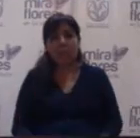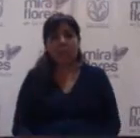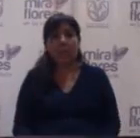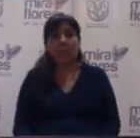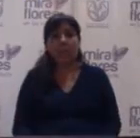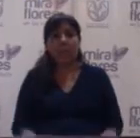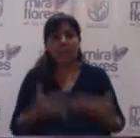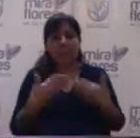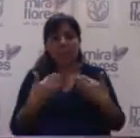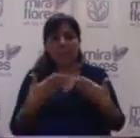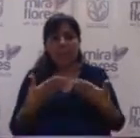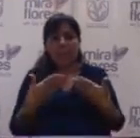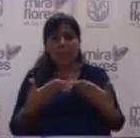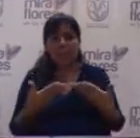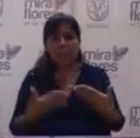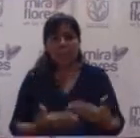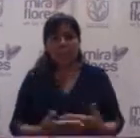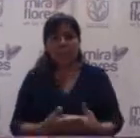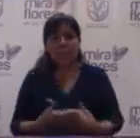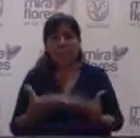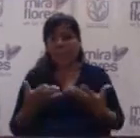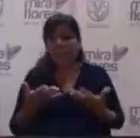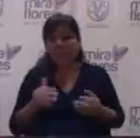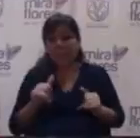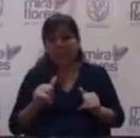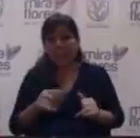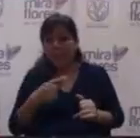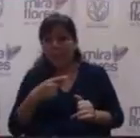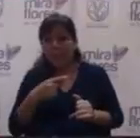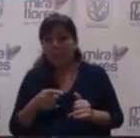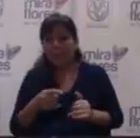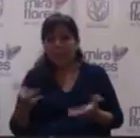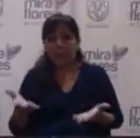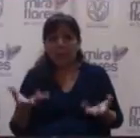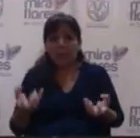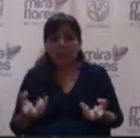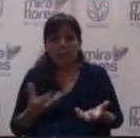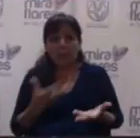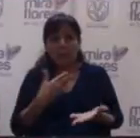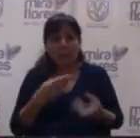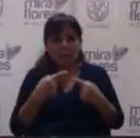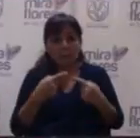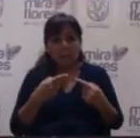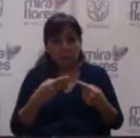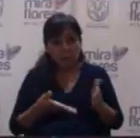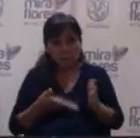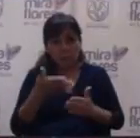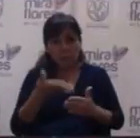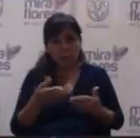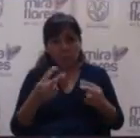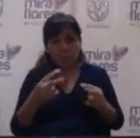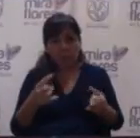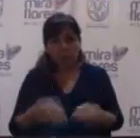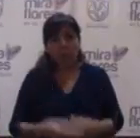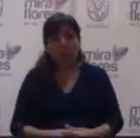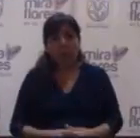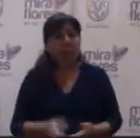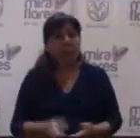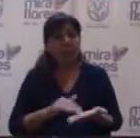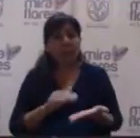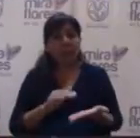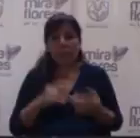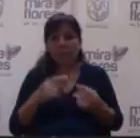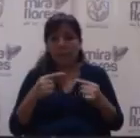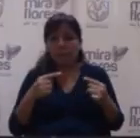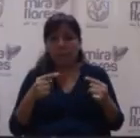muchas gracias. Entonces queda a disposición de quien quiera este tipo de información. Si no tenemos más informes,